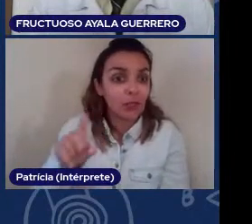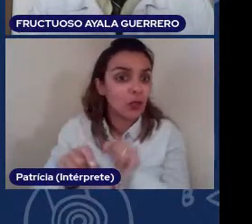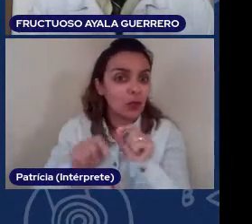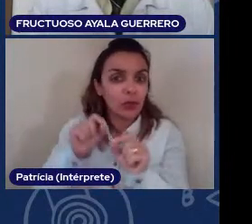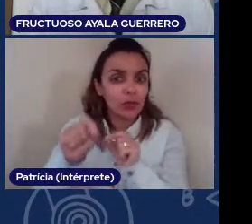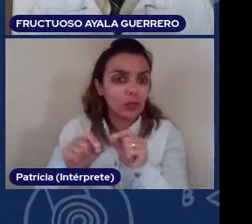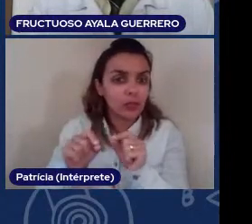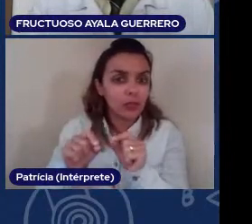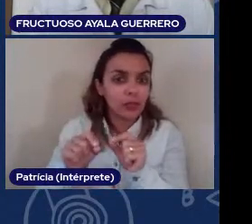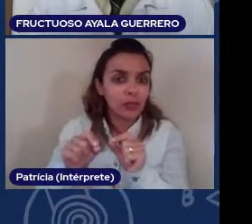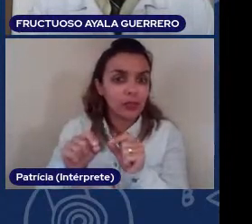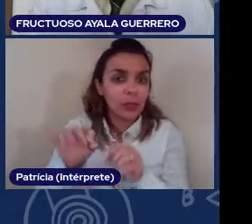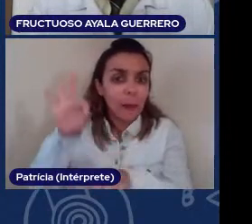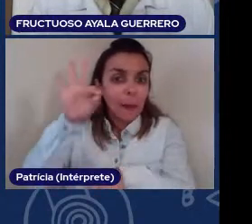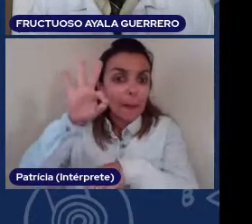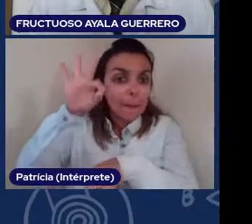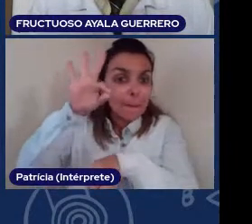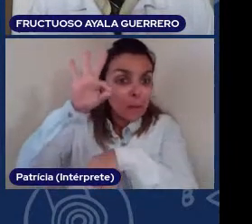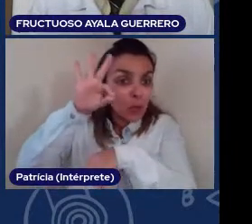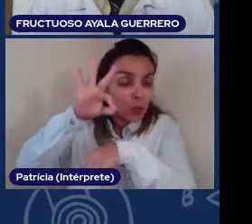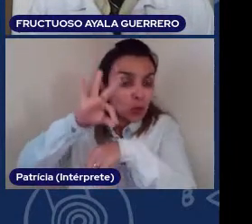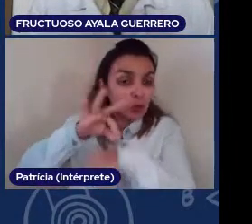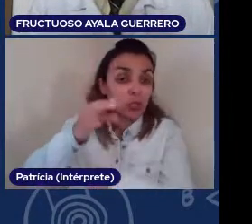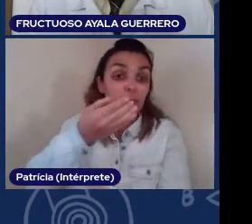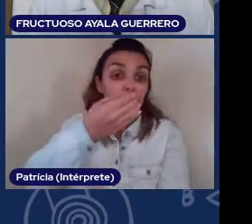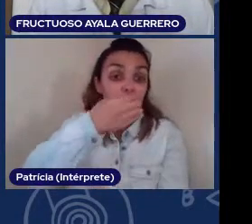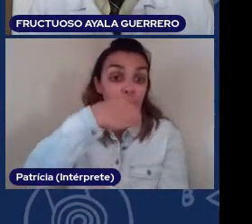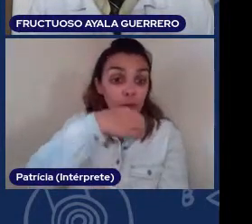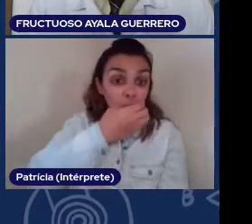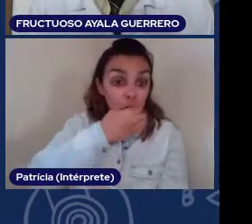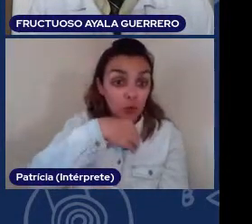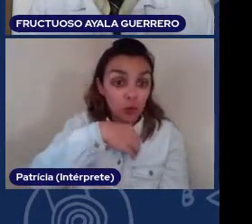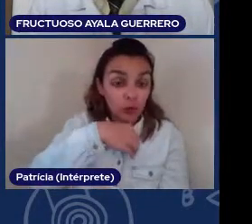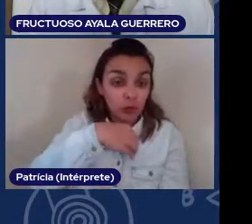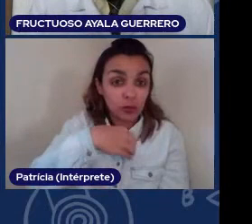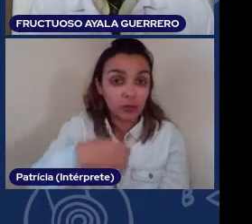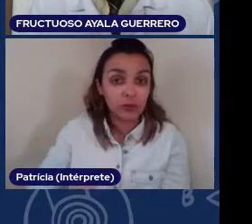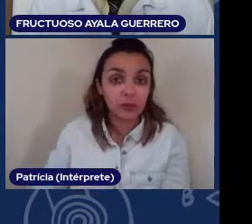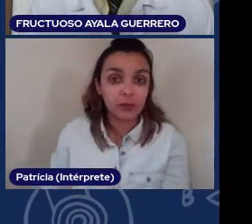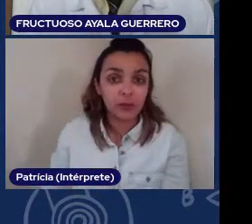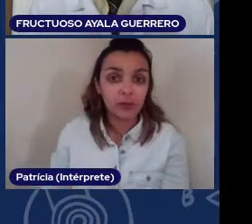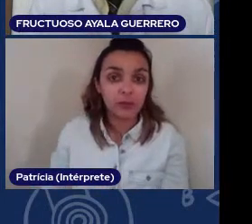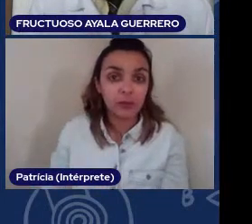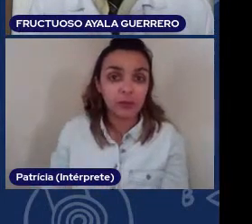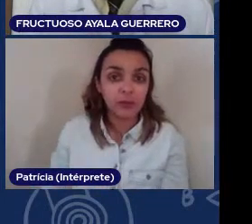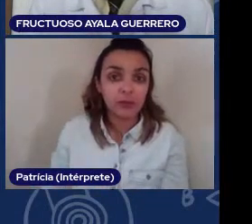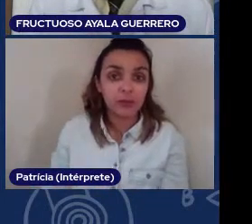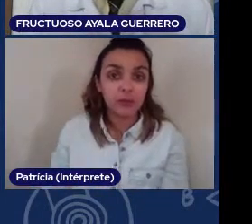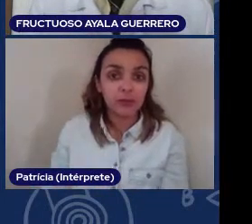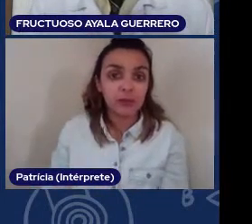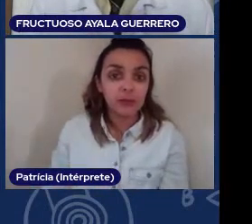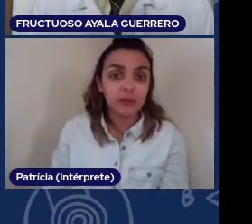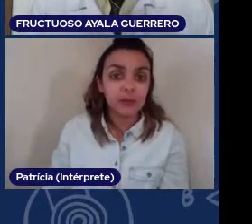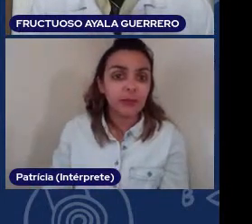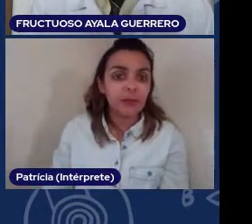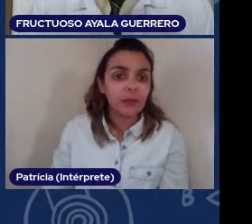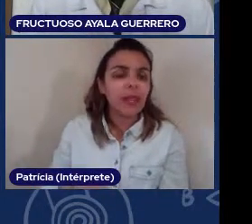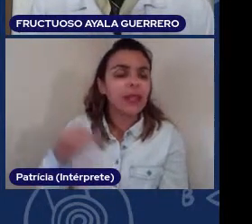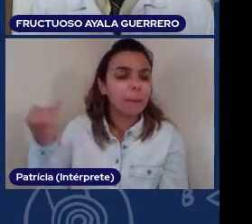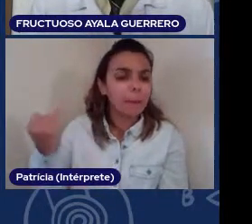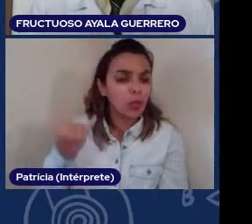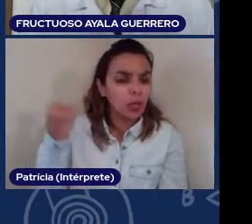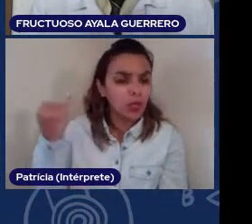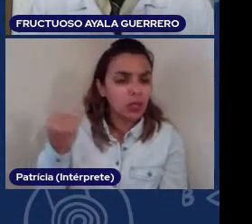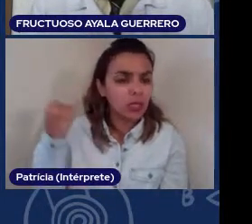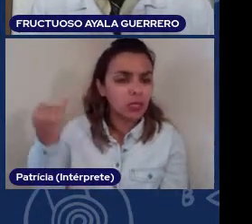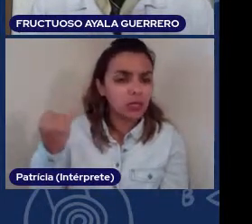la mosquita de la fruta o Drosophila melanogaster ha sido un modelo muy importante,